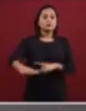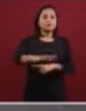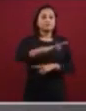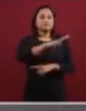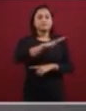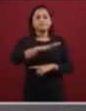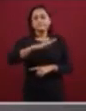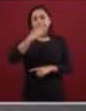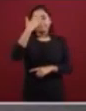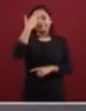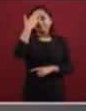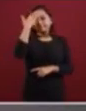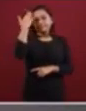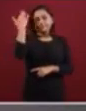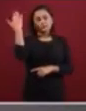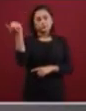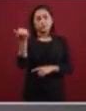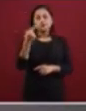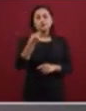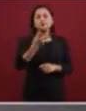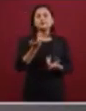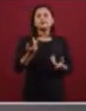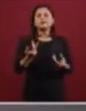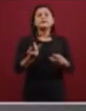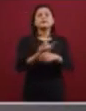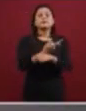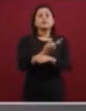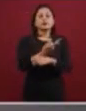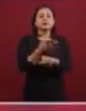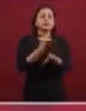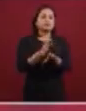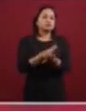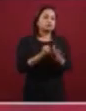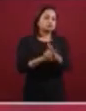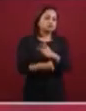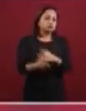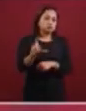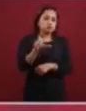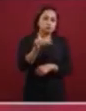lo que se provoca cuando